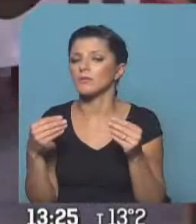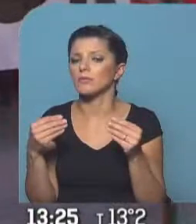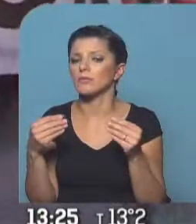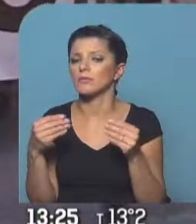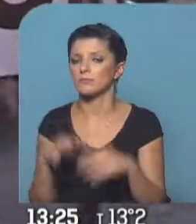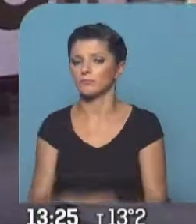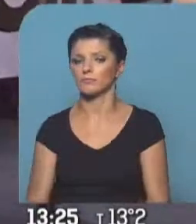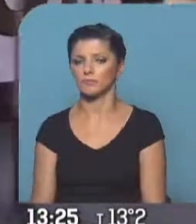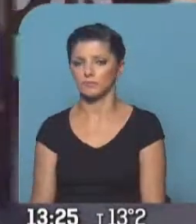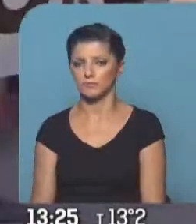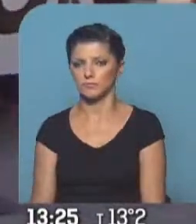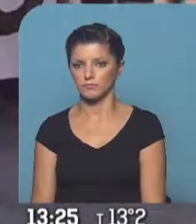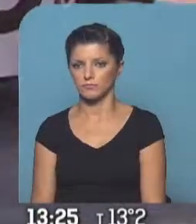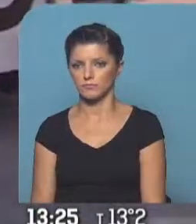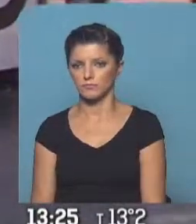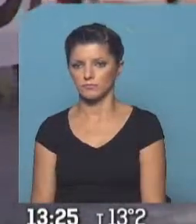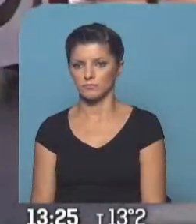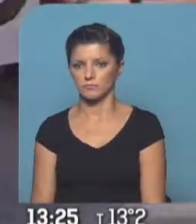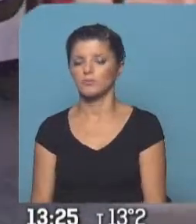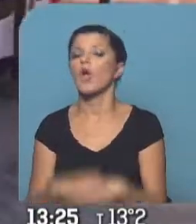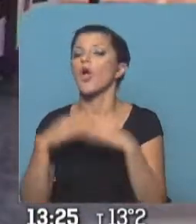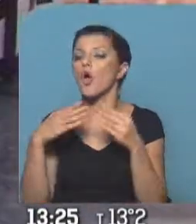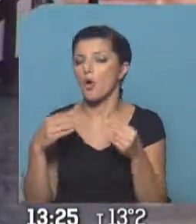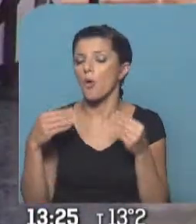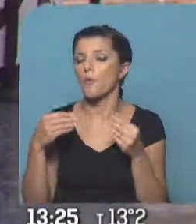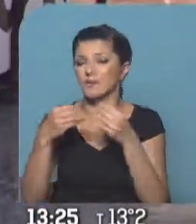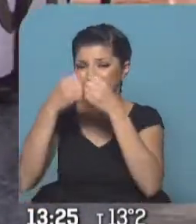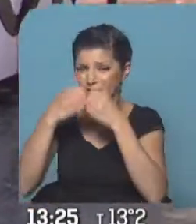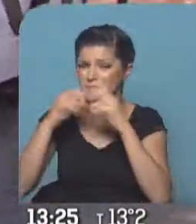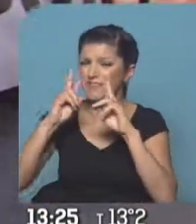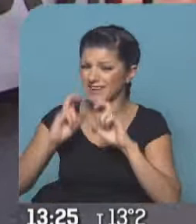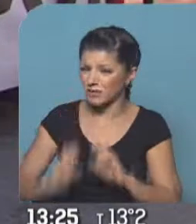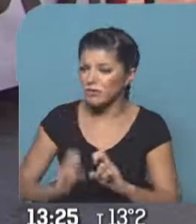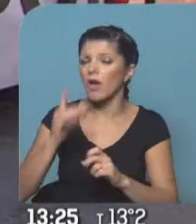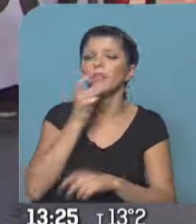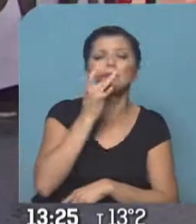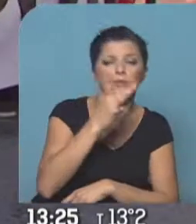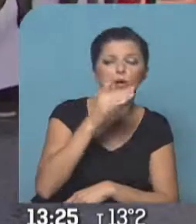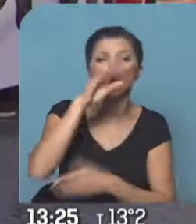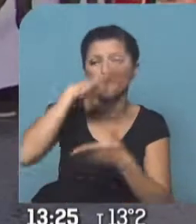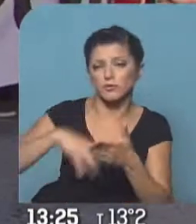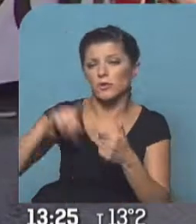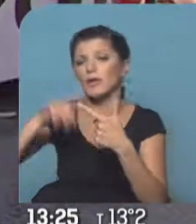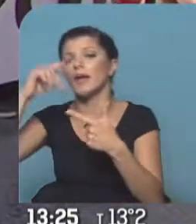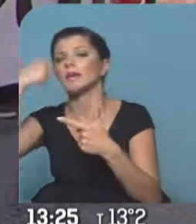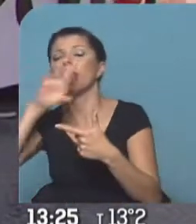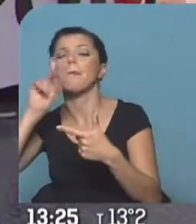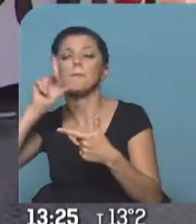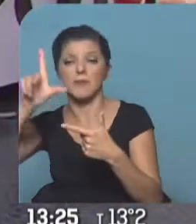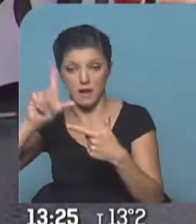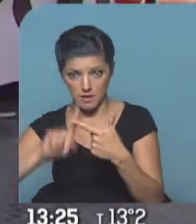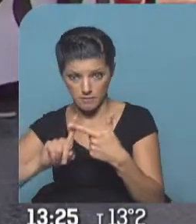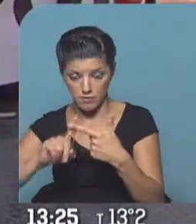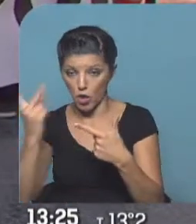digamos cómo se manejó la investigación de los atentados en barcelona y en cambrils de este modo cataluña está